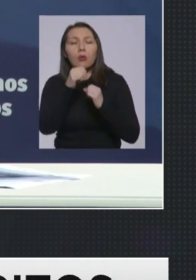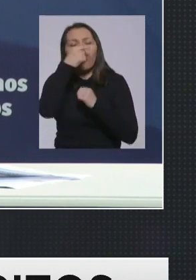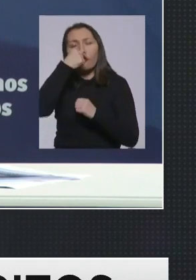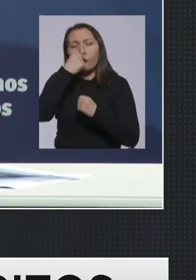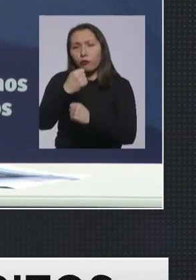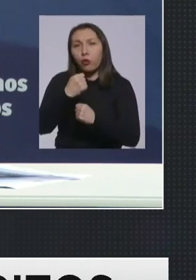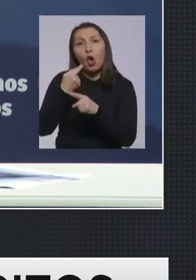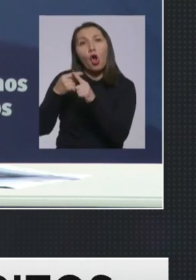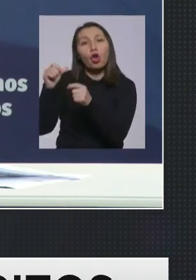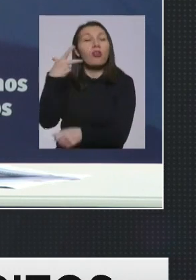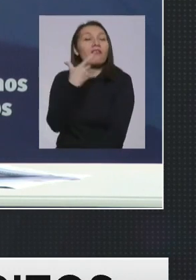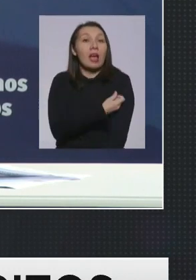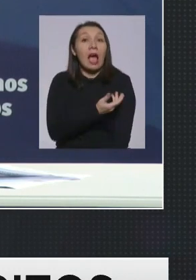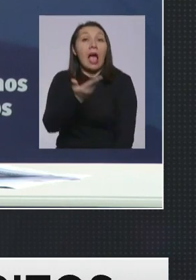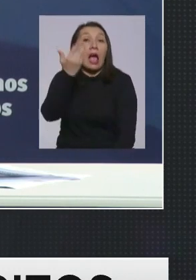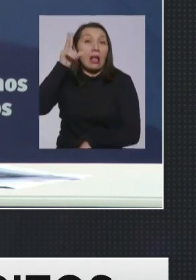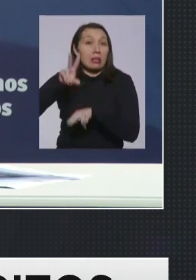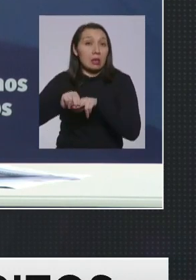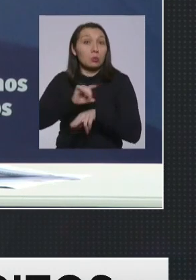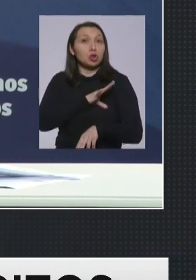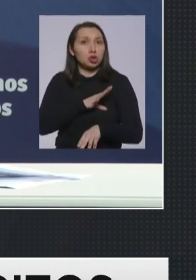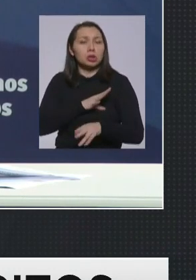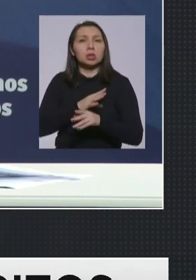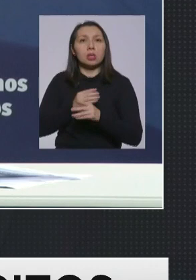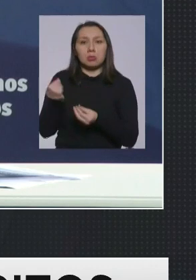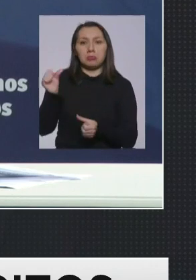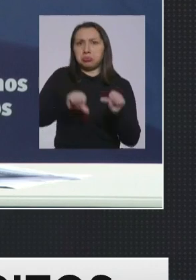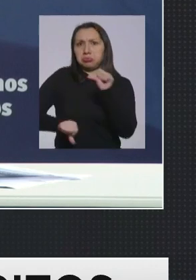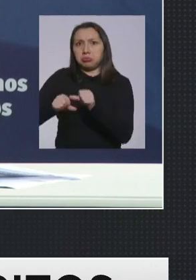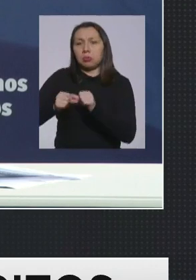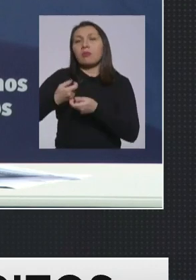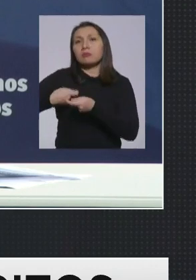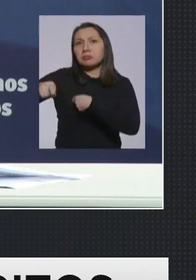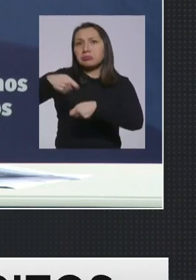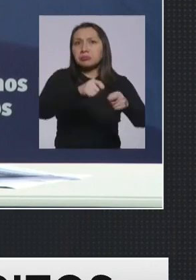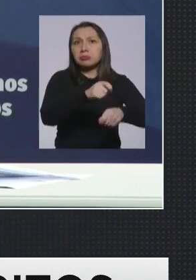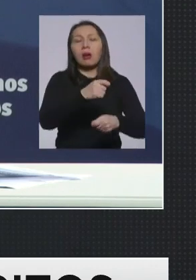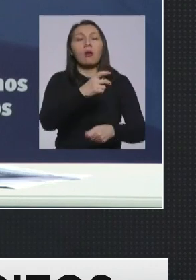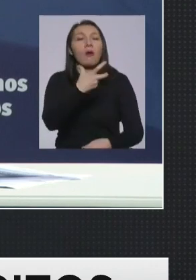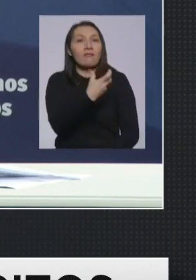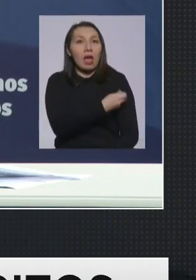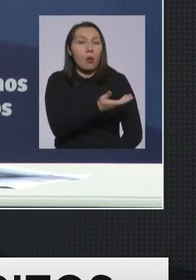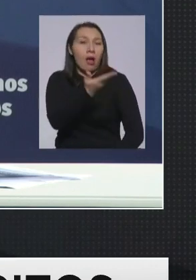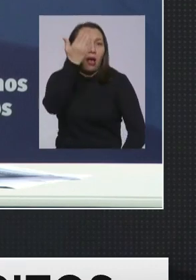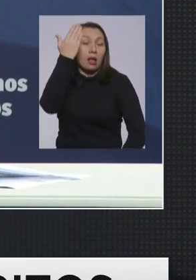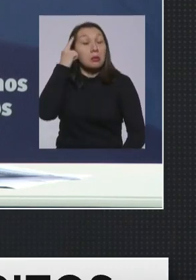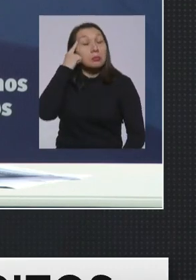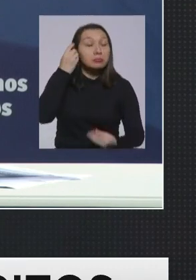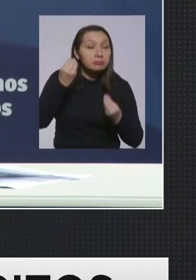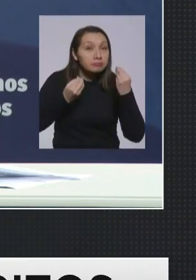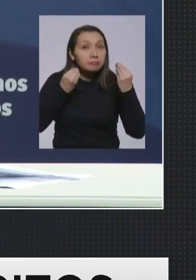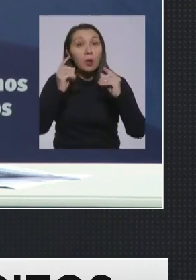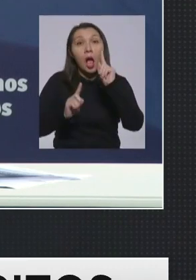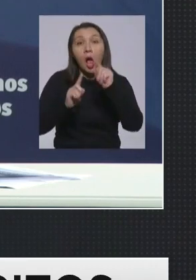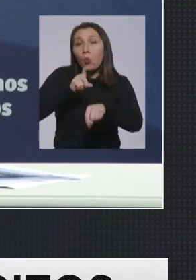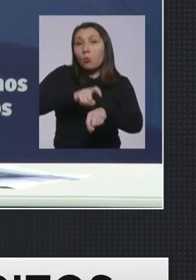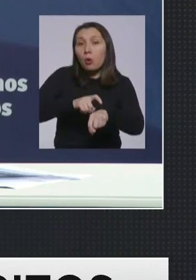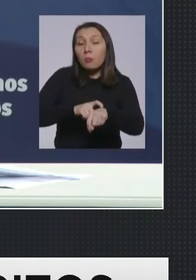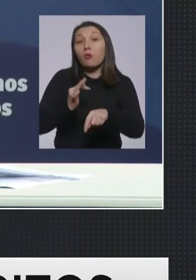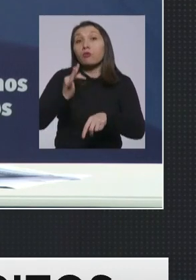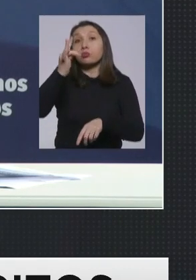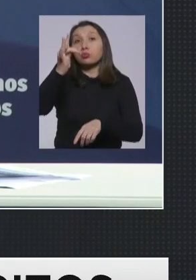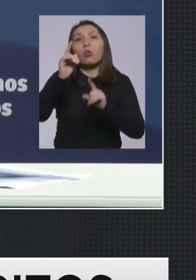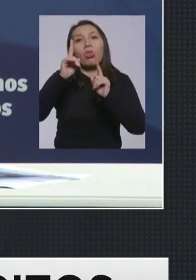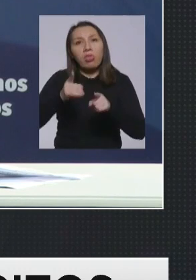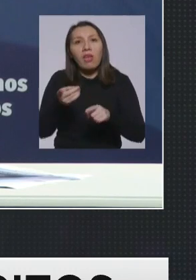vacunas antiguamente chile incluso producía vacunas y hemos estado obviamente con la idea de que en algún momento en el futuro